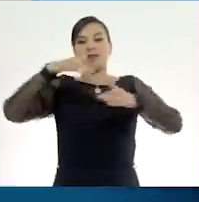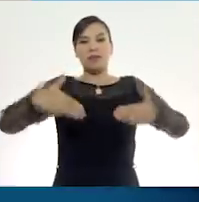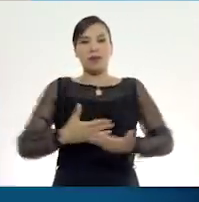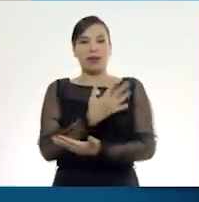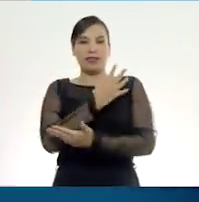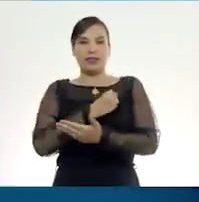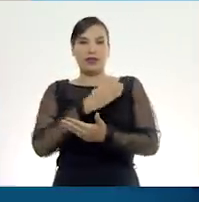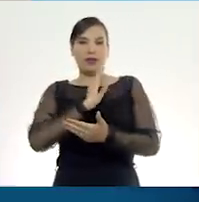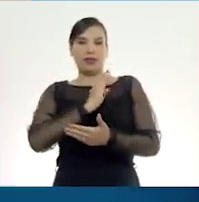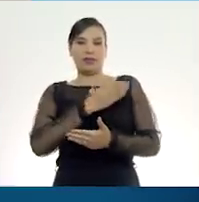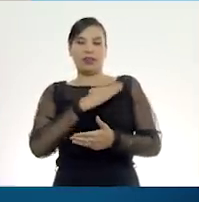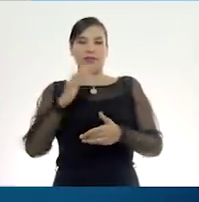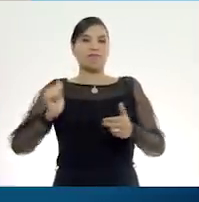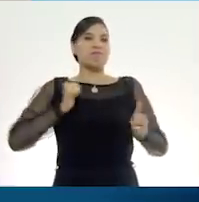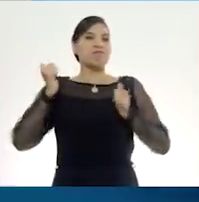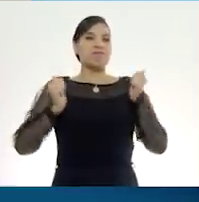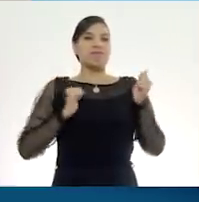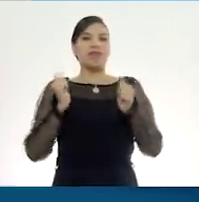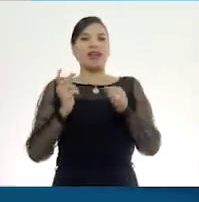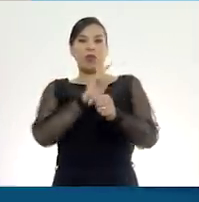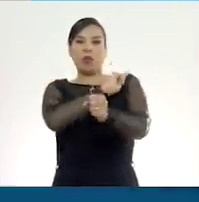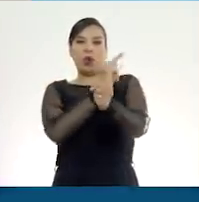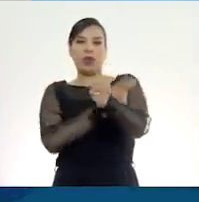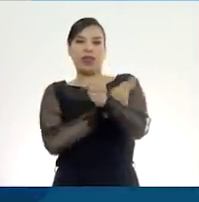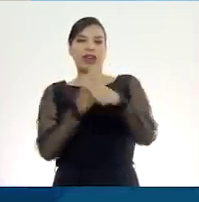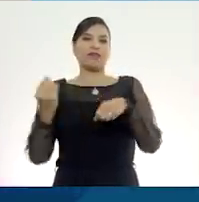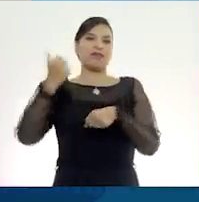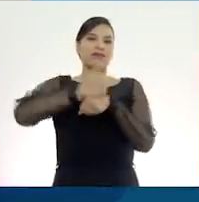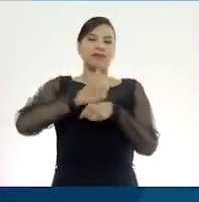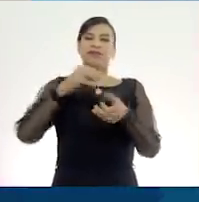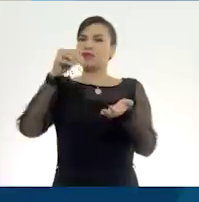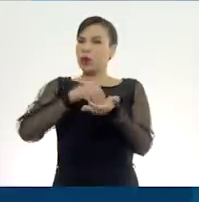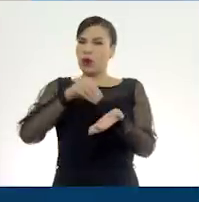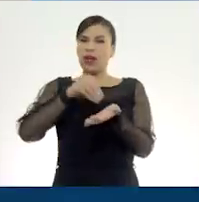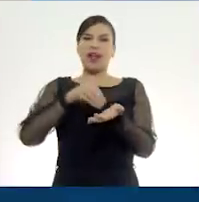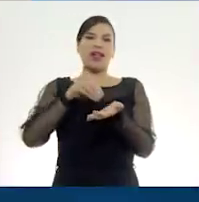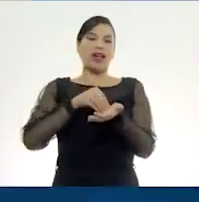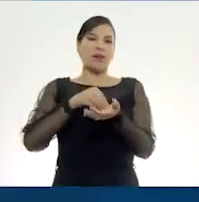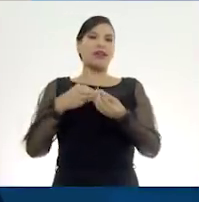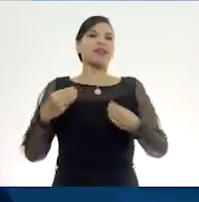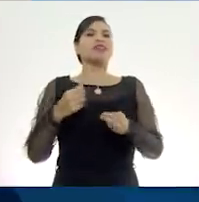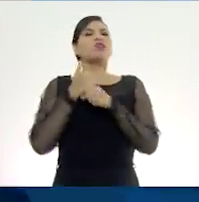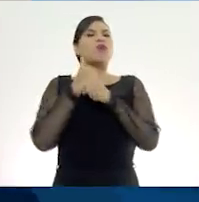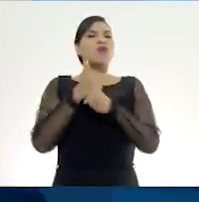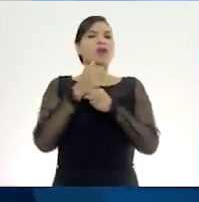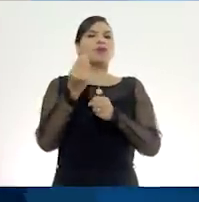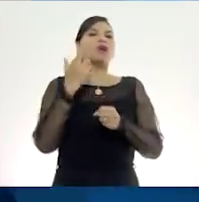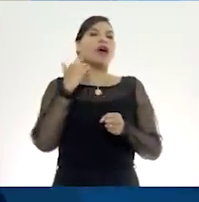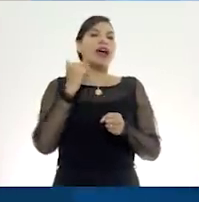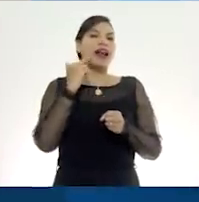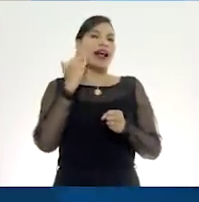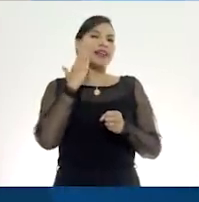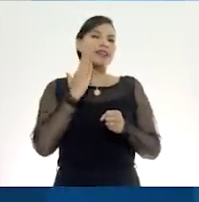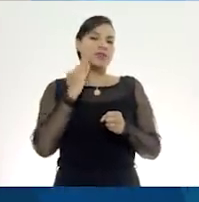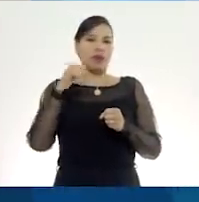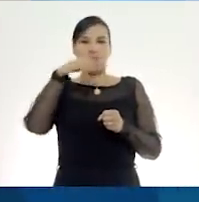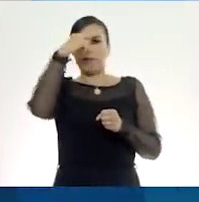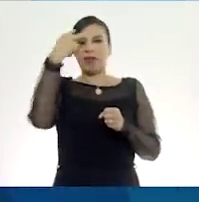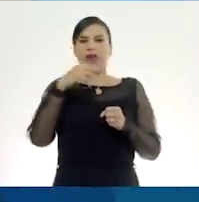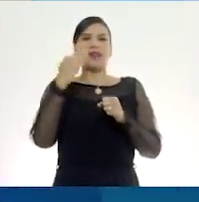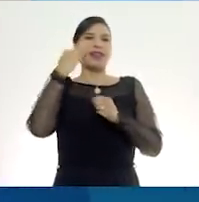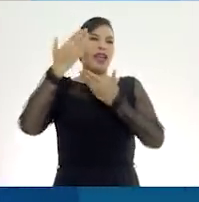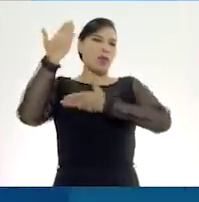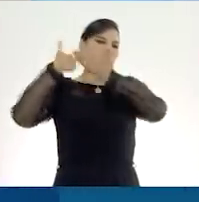españoles continuaron acaparando el poder. Todavía hoy sufrimos mucho racismo en México y eso viene de